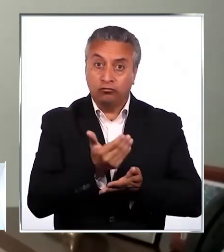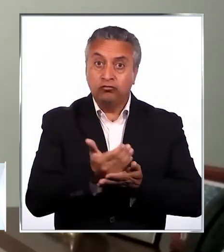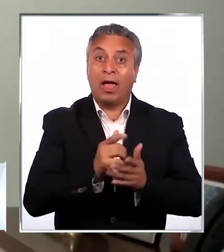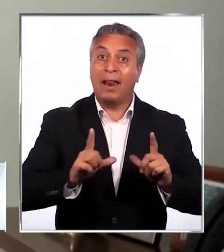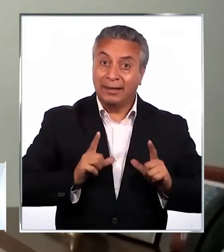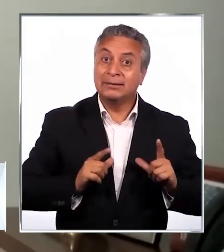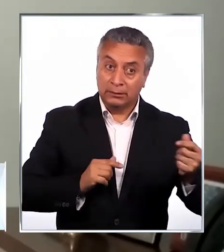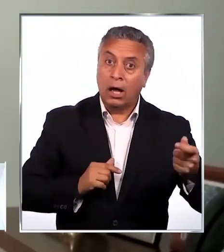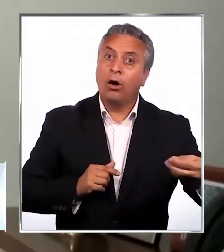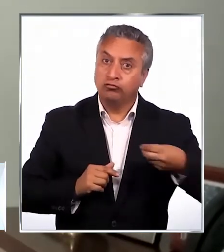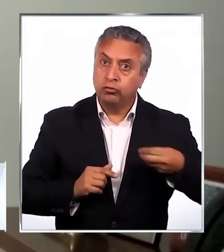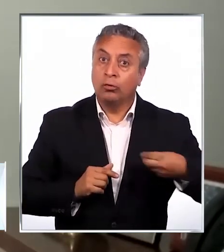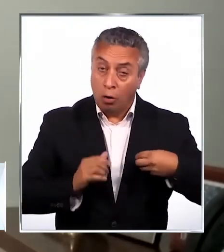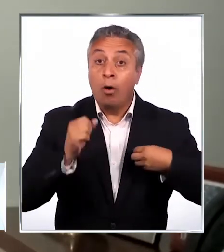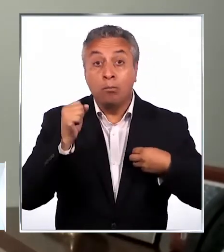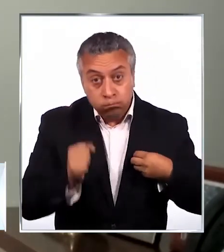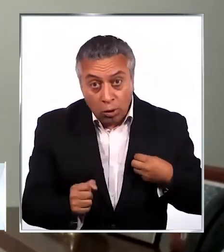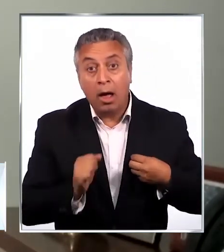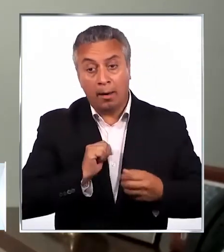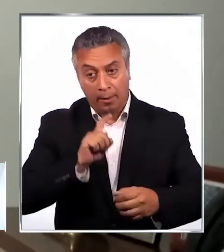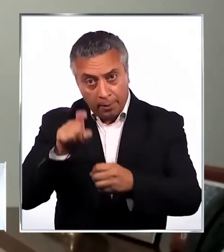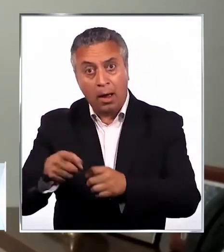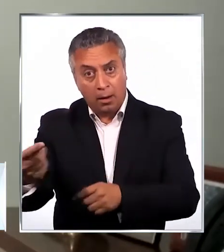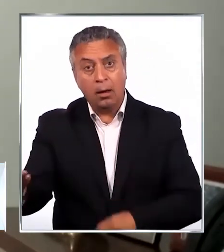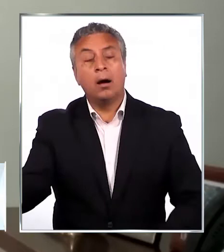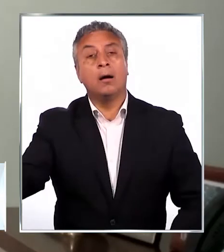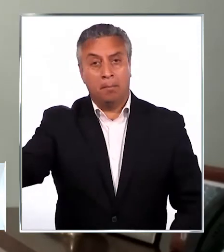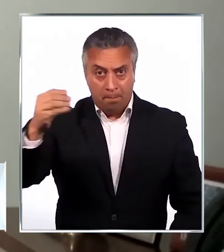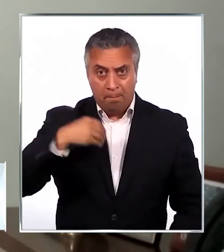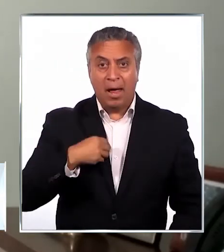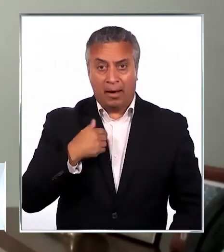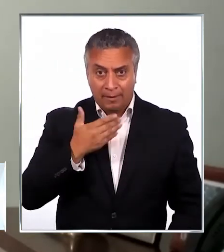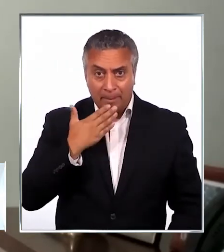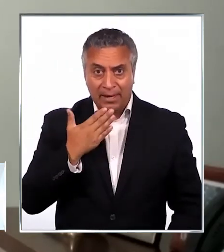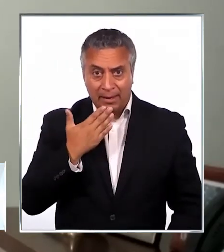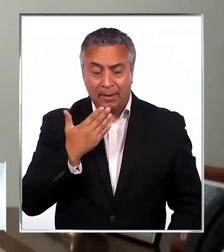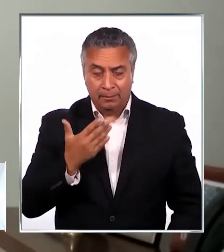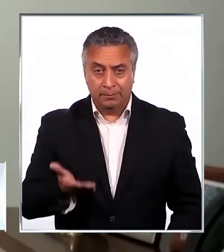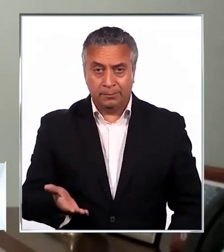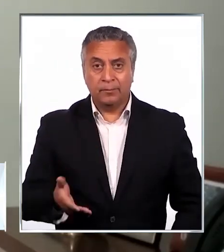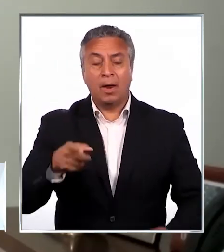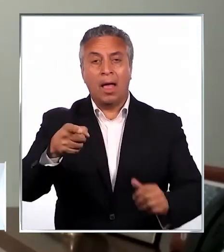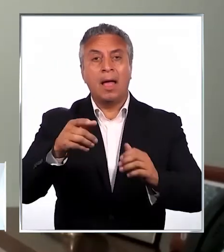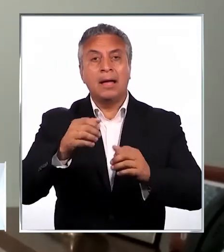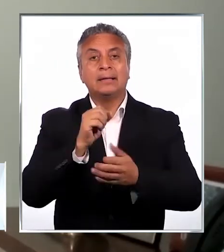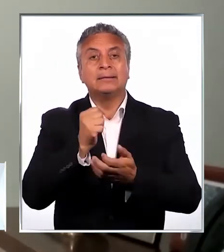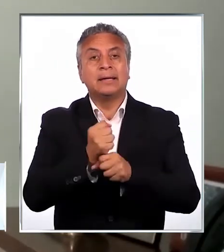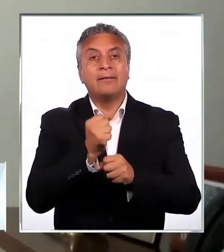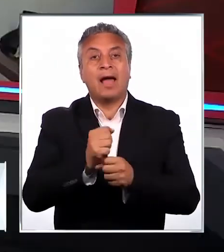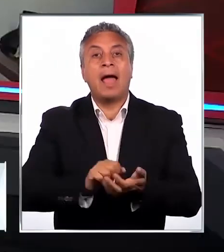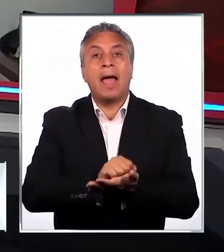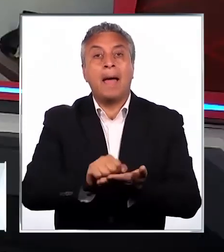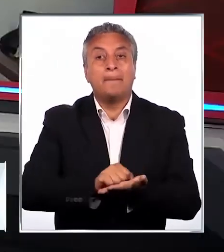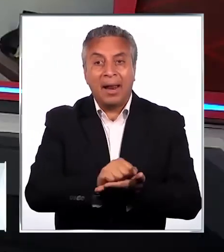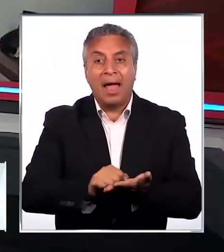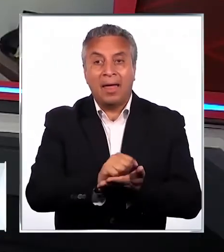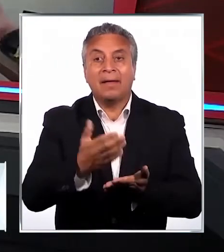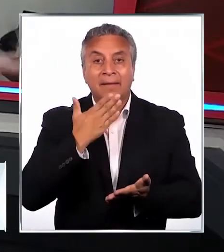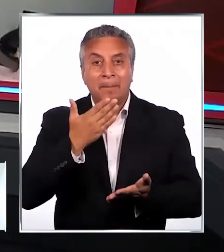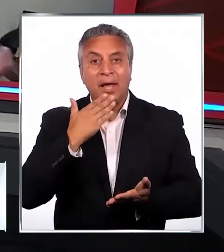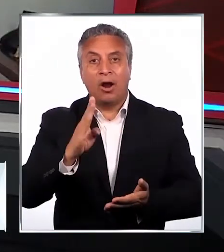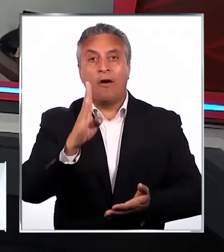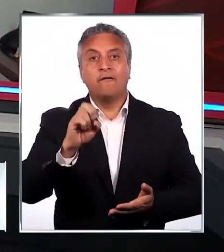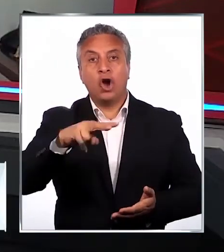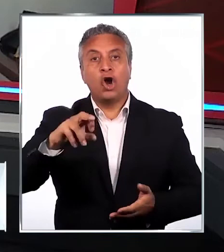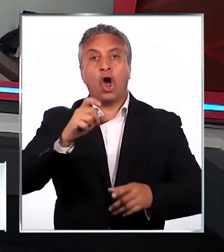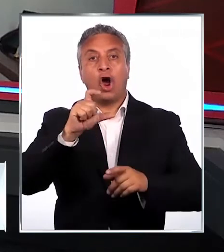también aunque estuve con licencia, puedo calificar. Las trabajadoras de casa particular también no van a tener los problemas que